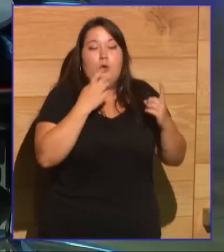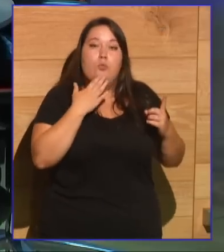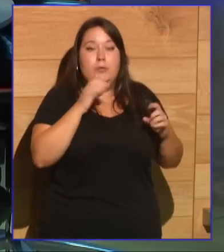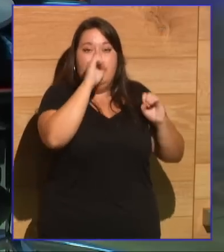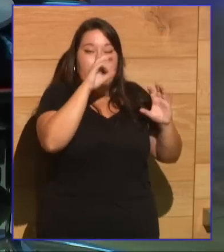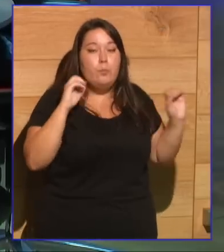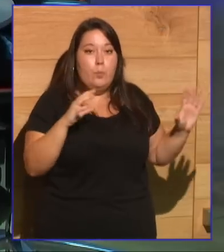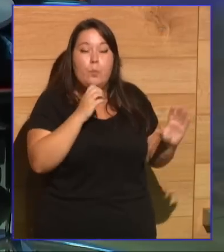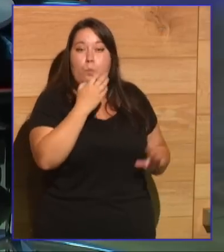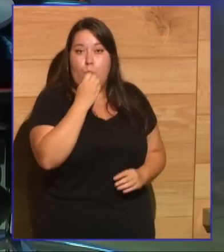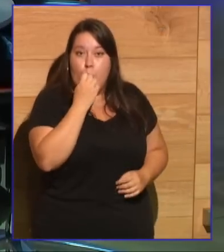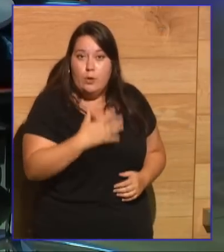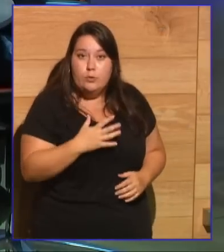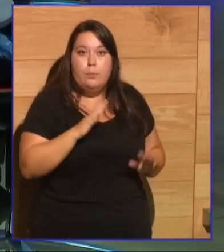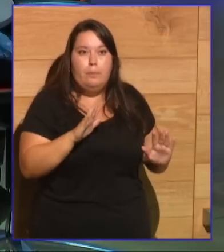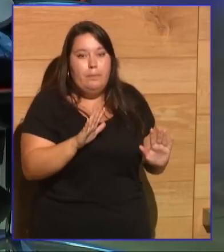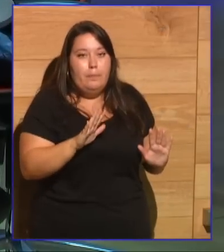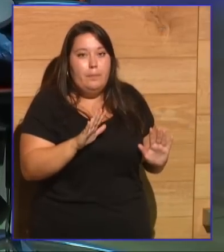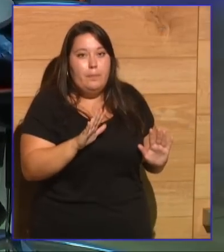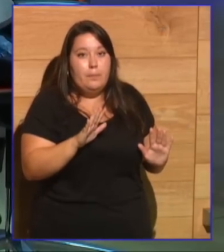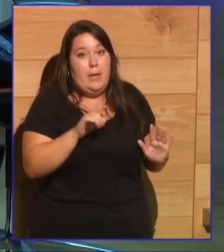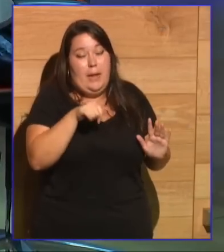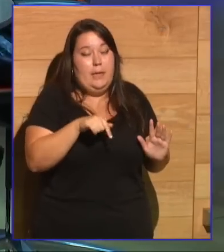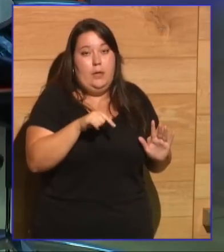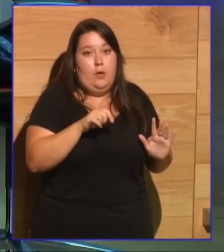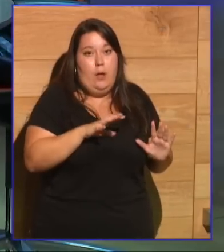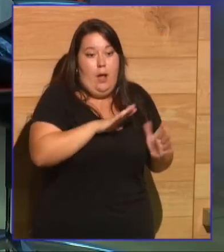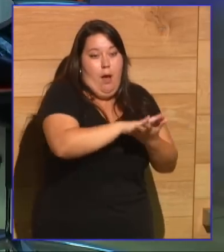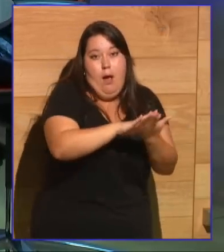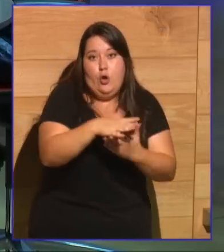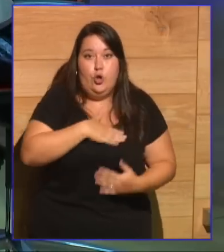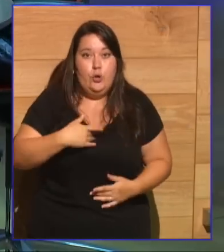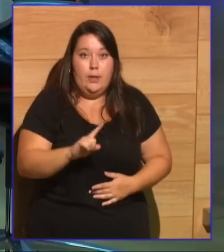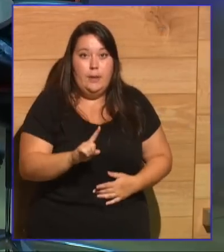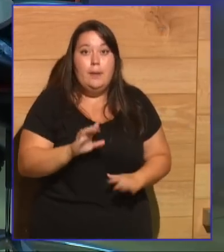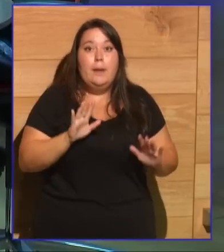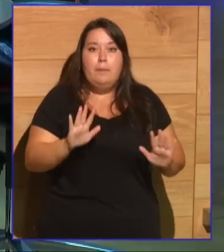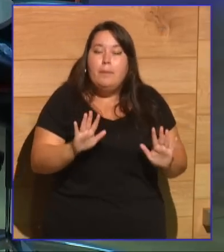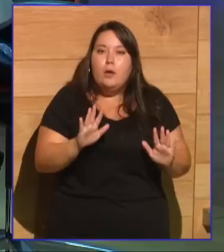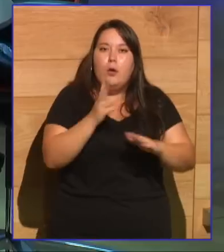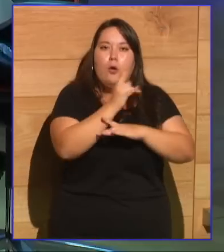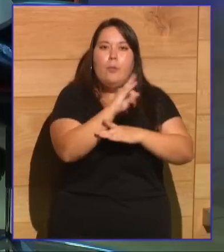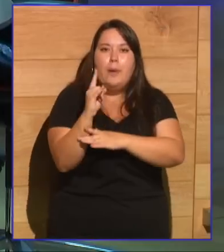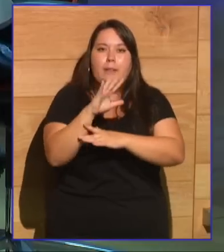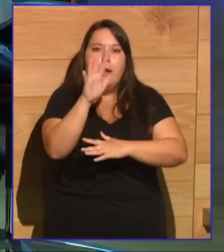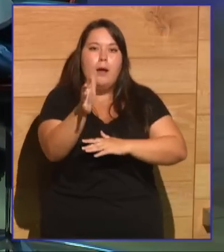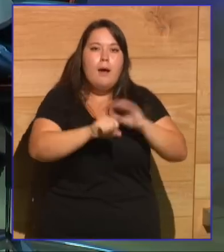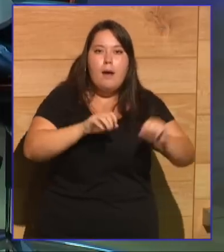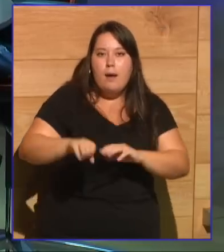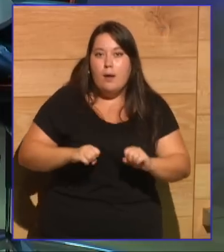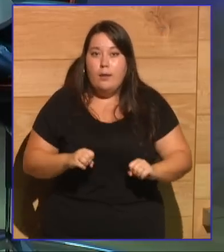extraterrestres invadir la tierra sino que son bondadosos que están recolectando plantas de un detalle tan